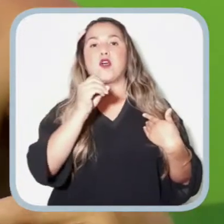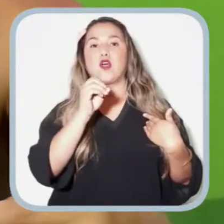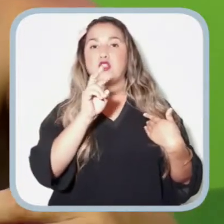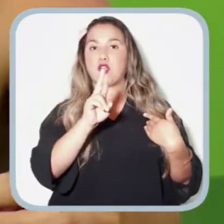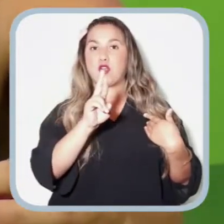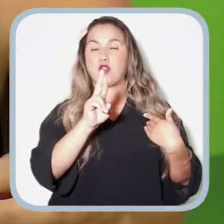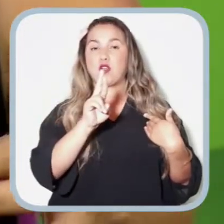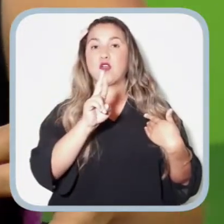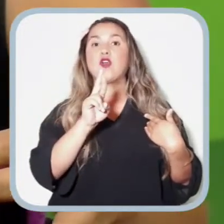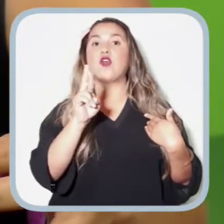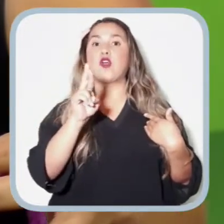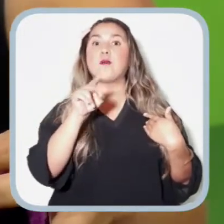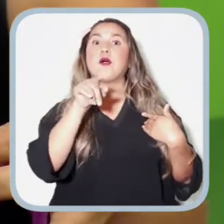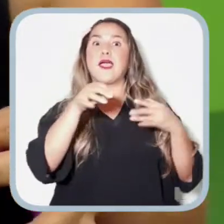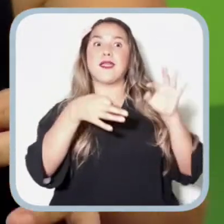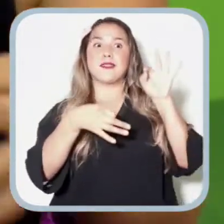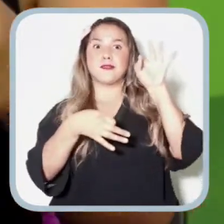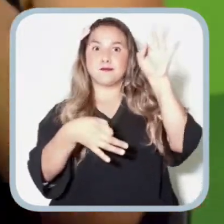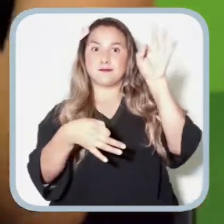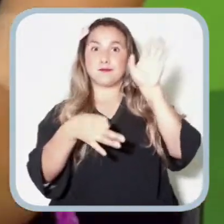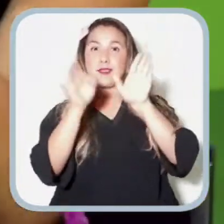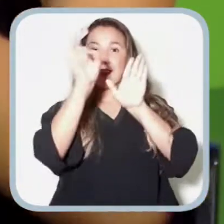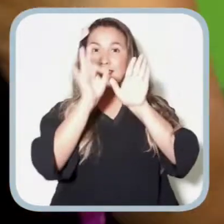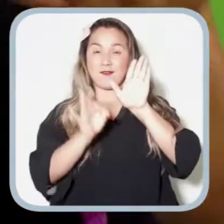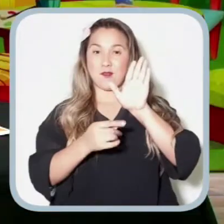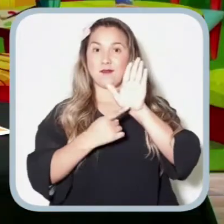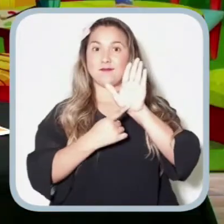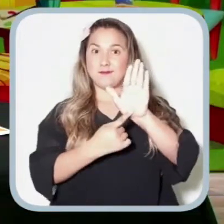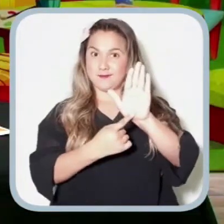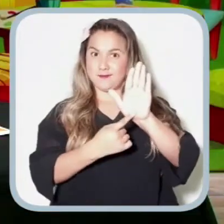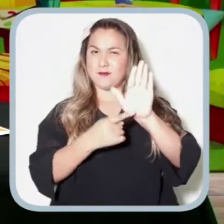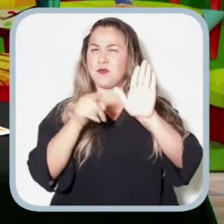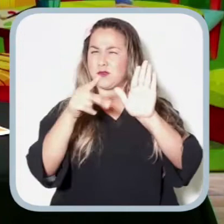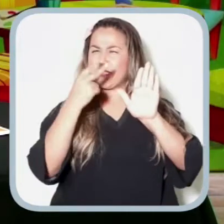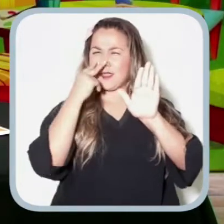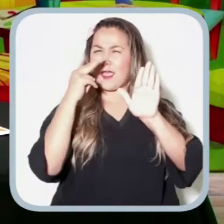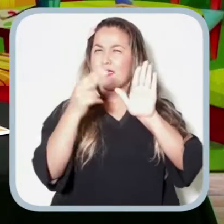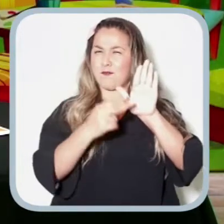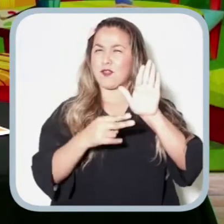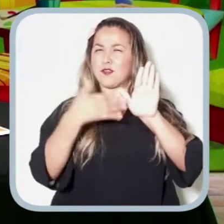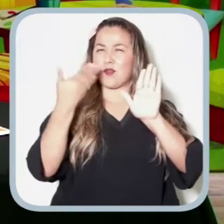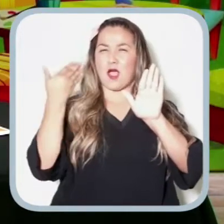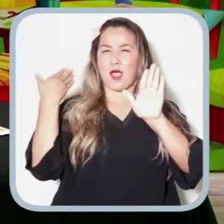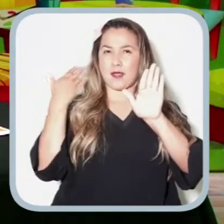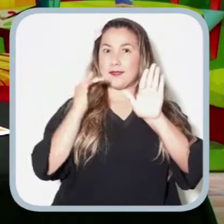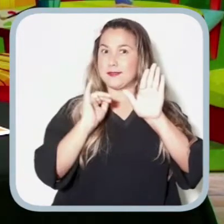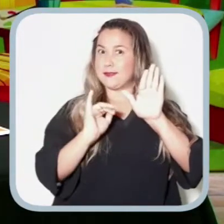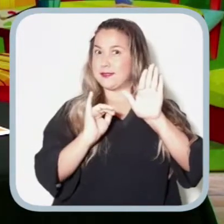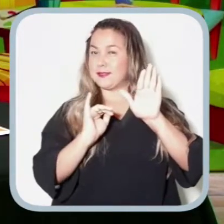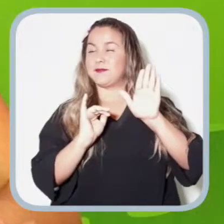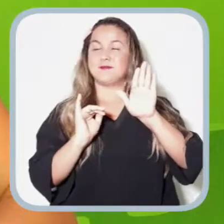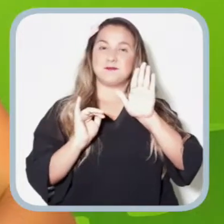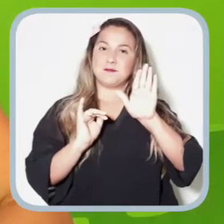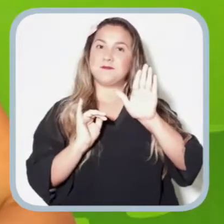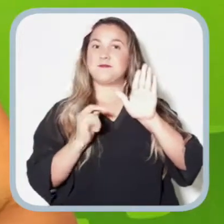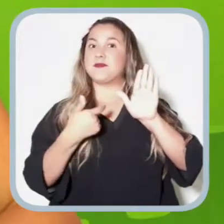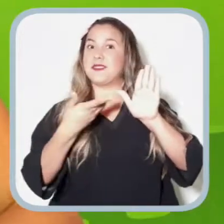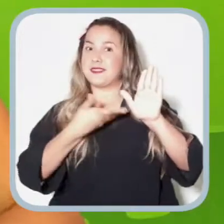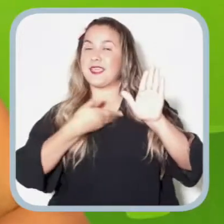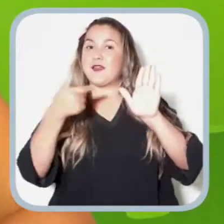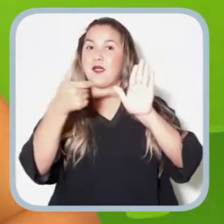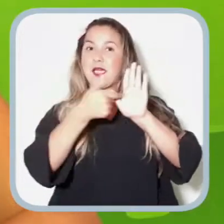como este que está aquí algo así supongo usted han visto un cóndor más de una vez bueno tengo aquí